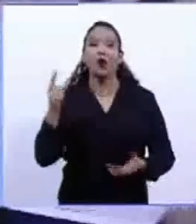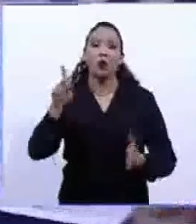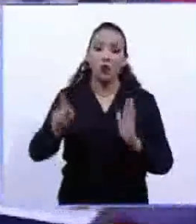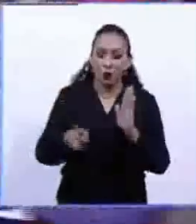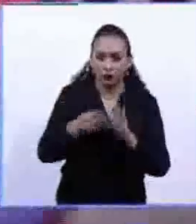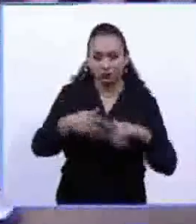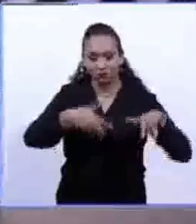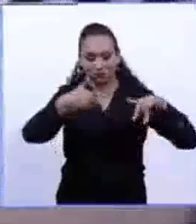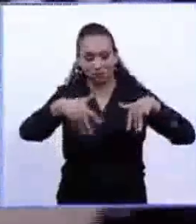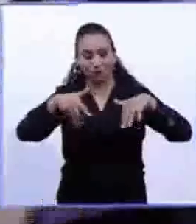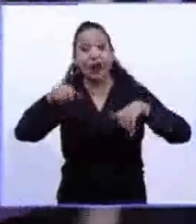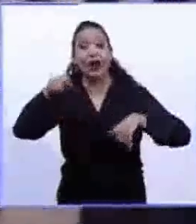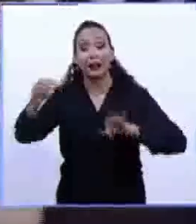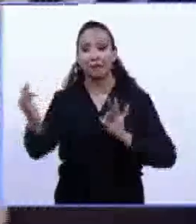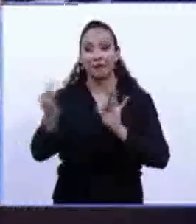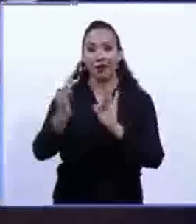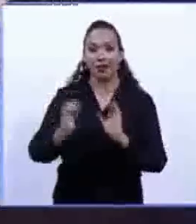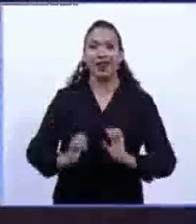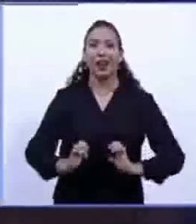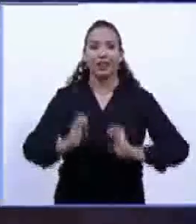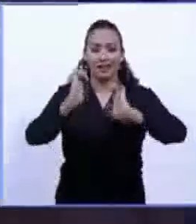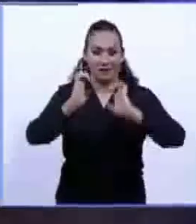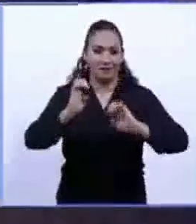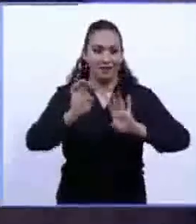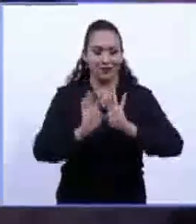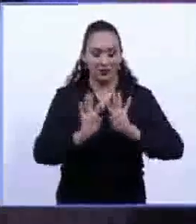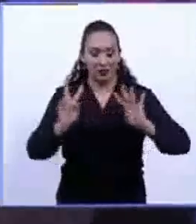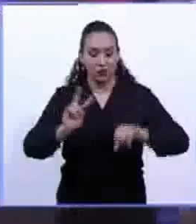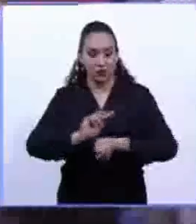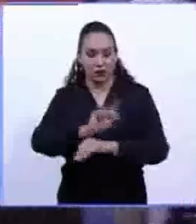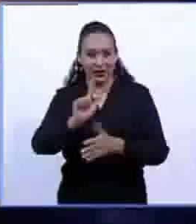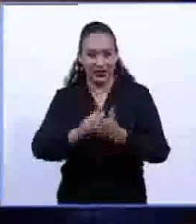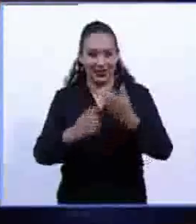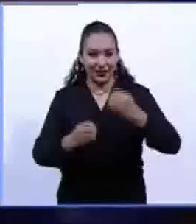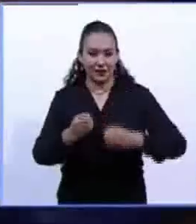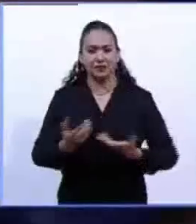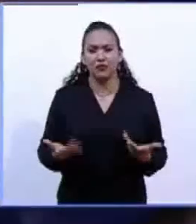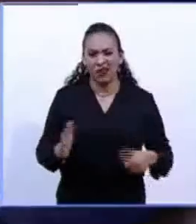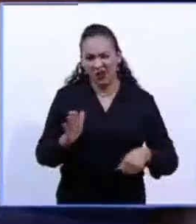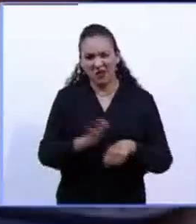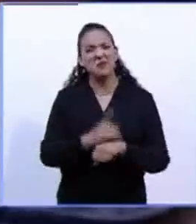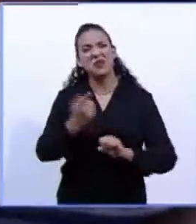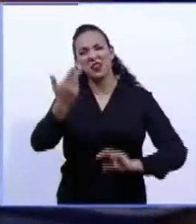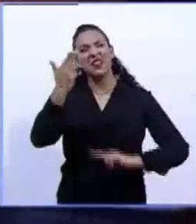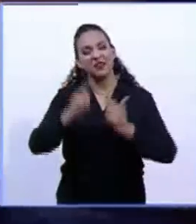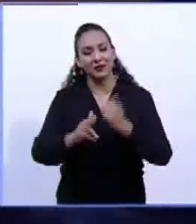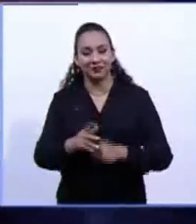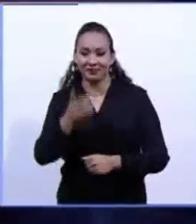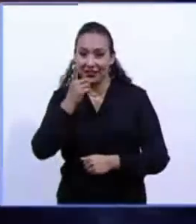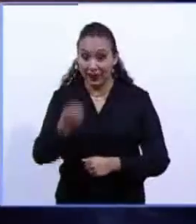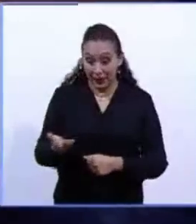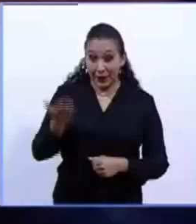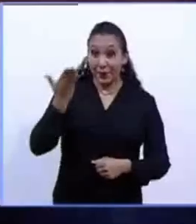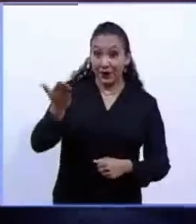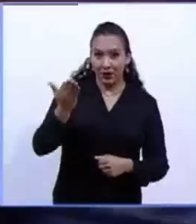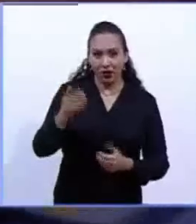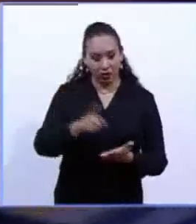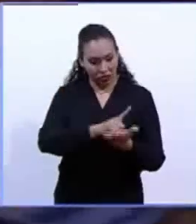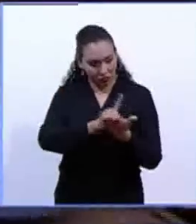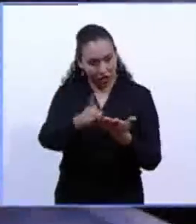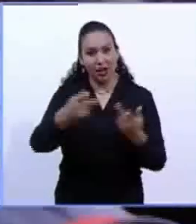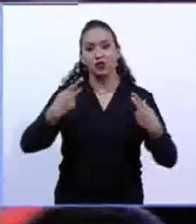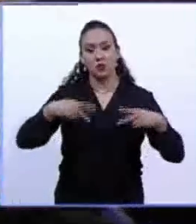las instalaciones del Consejo de la Judicatura Federal. Ellos en lo que insisten es el respeto a sus derechos laborales y